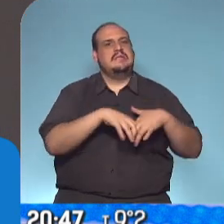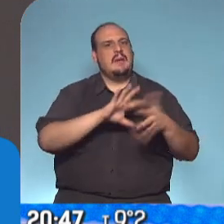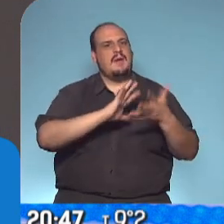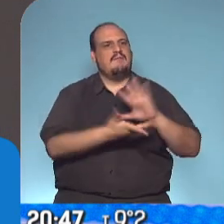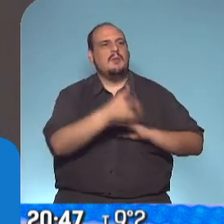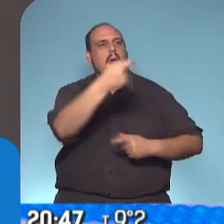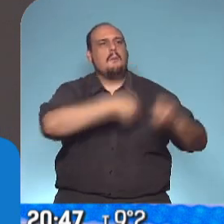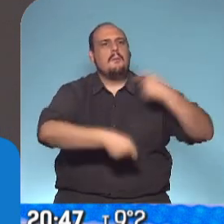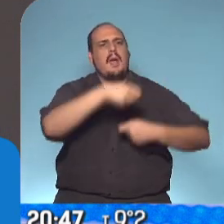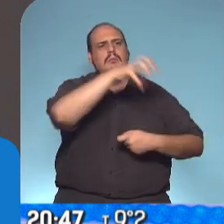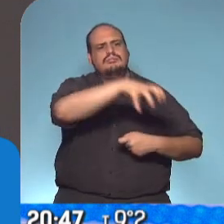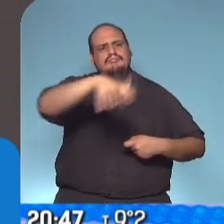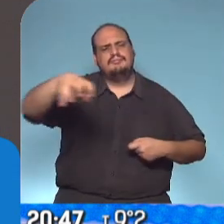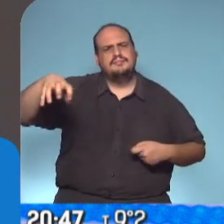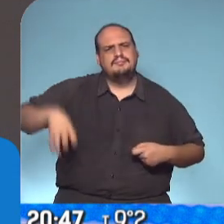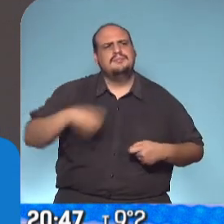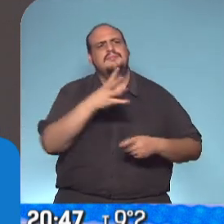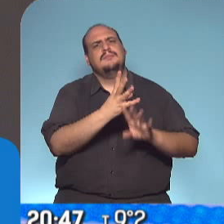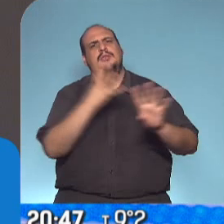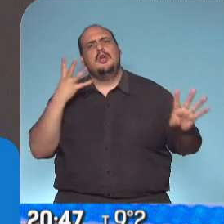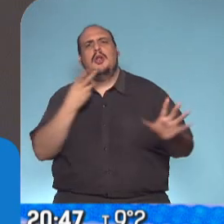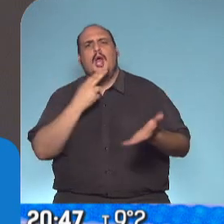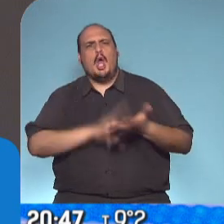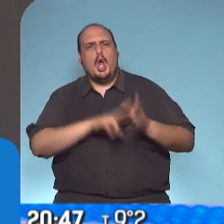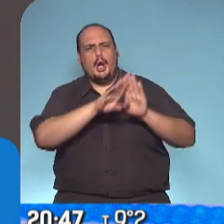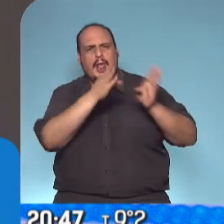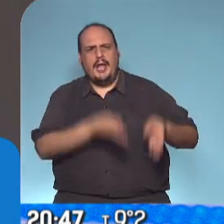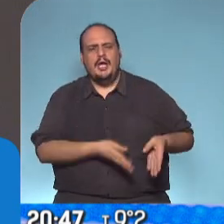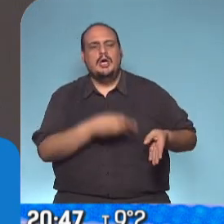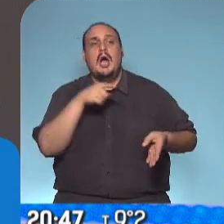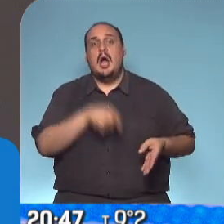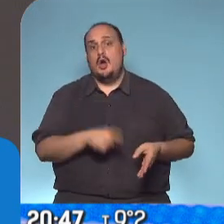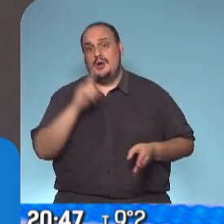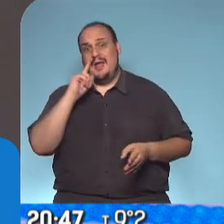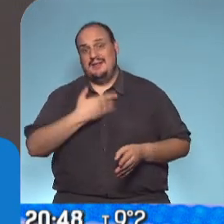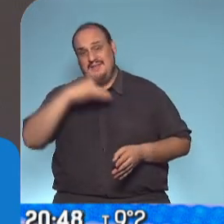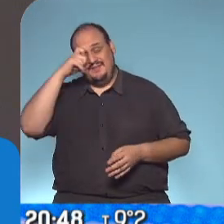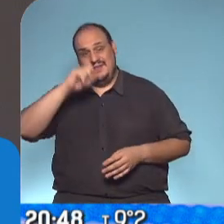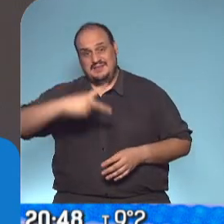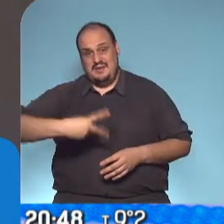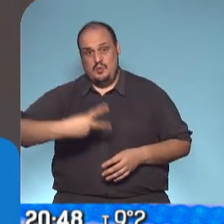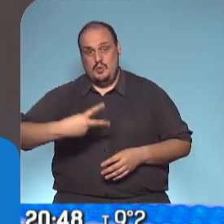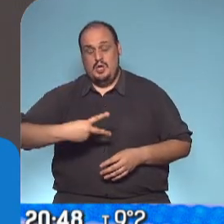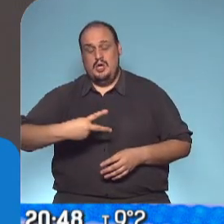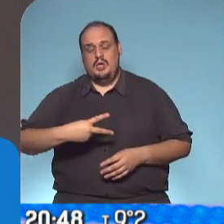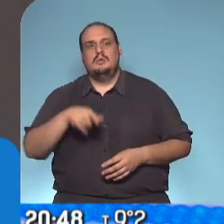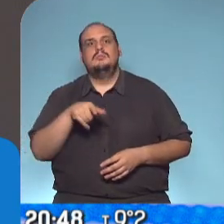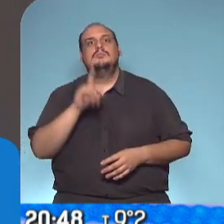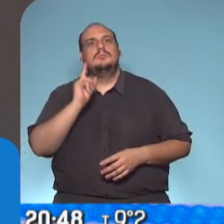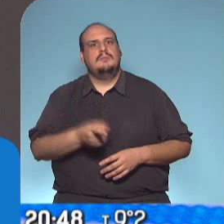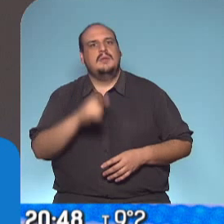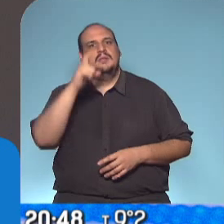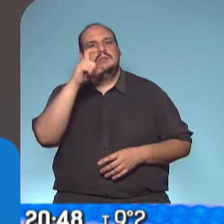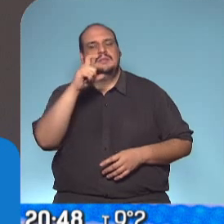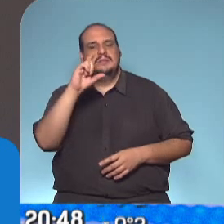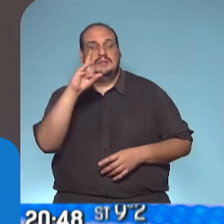bocas de pago, punto efectivo, colas en el correo. Bueno, en este segundo cronograma lo que hicimos fue esto de validar las cuentas